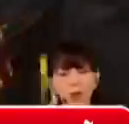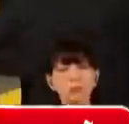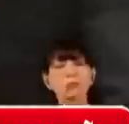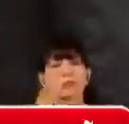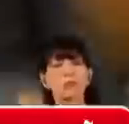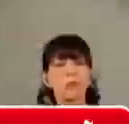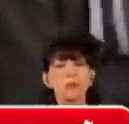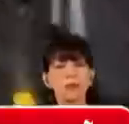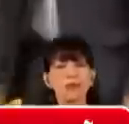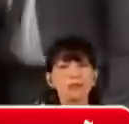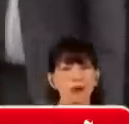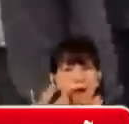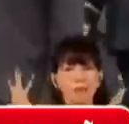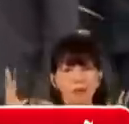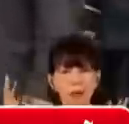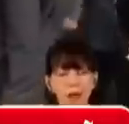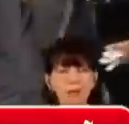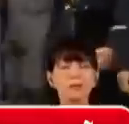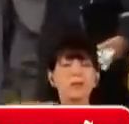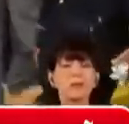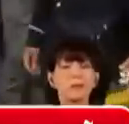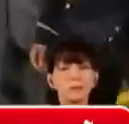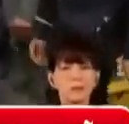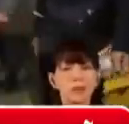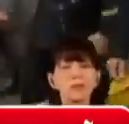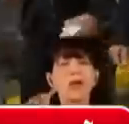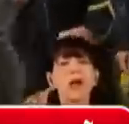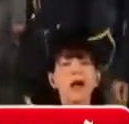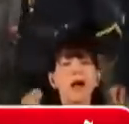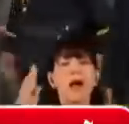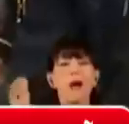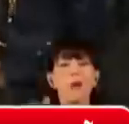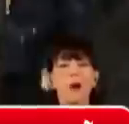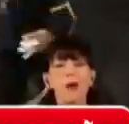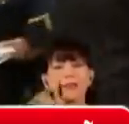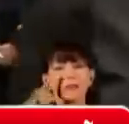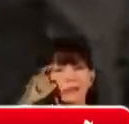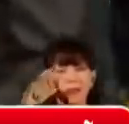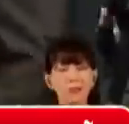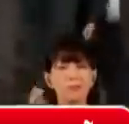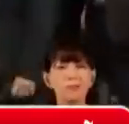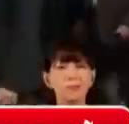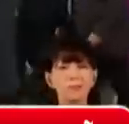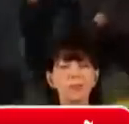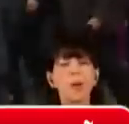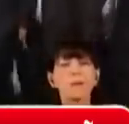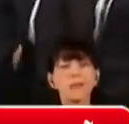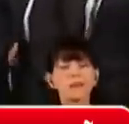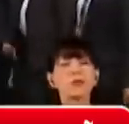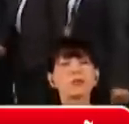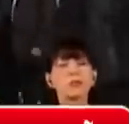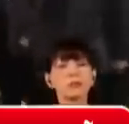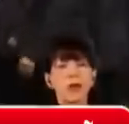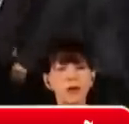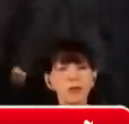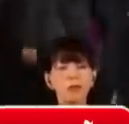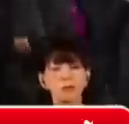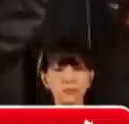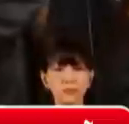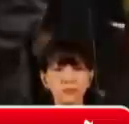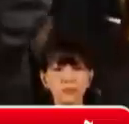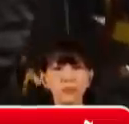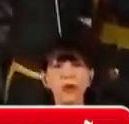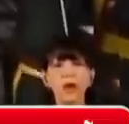Rossi, también lo acompañó Victoria Tolosa Paz, y hay que decir que en el Tedeum propiamente dicho estuvieron referentes de